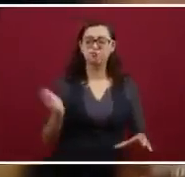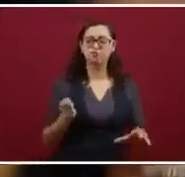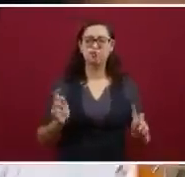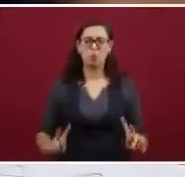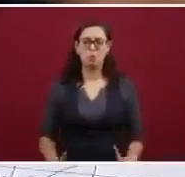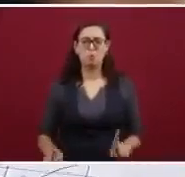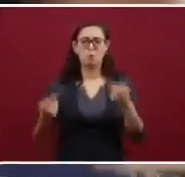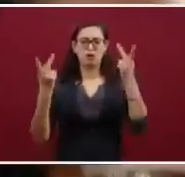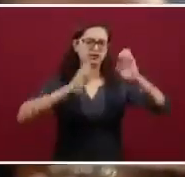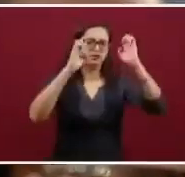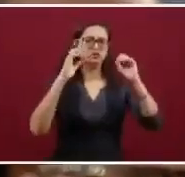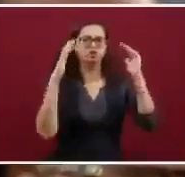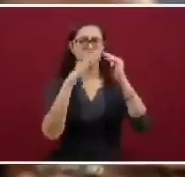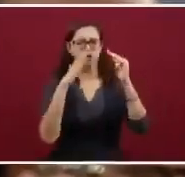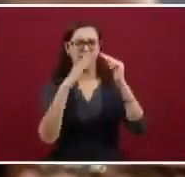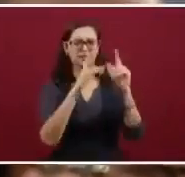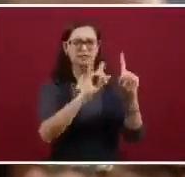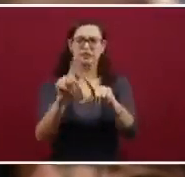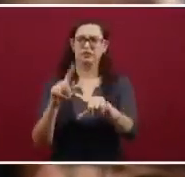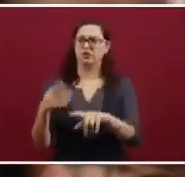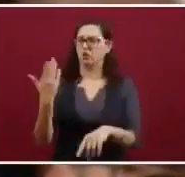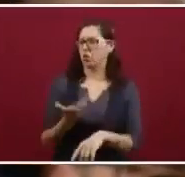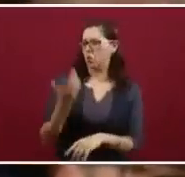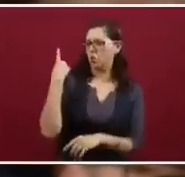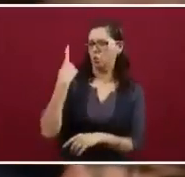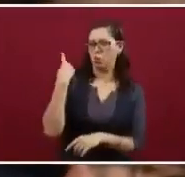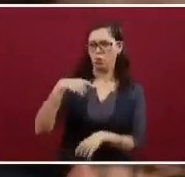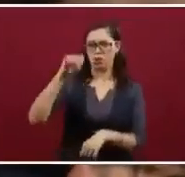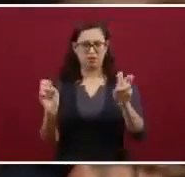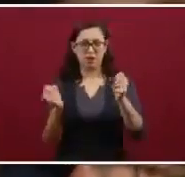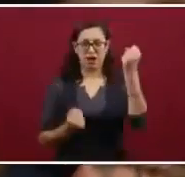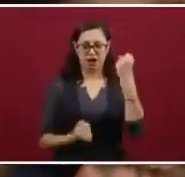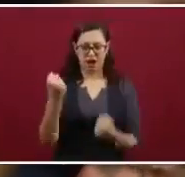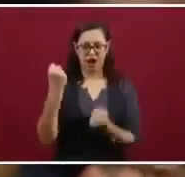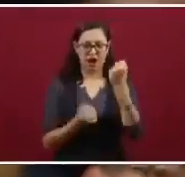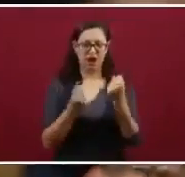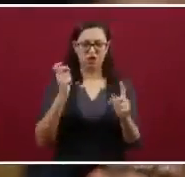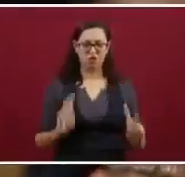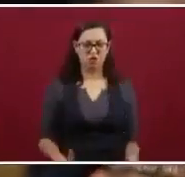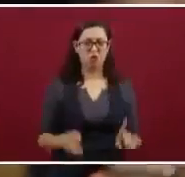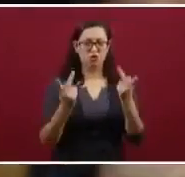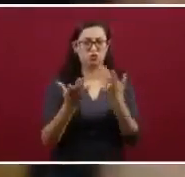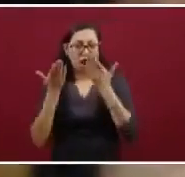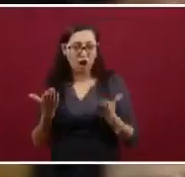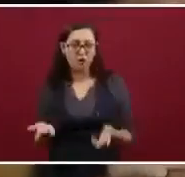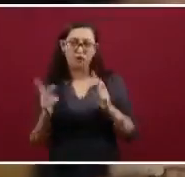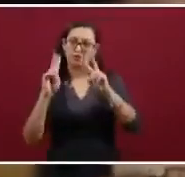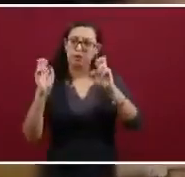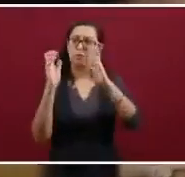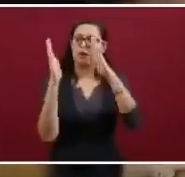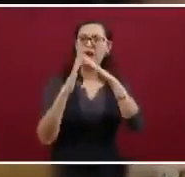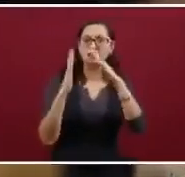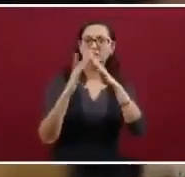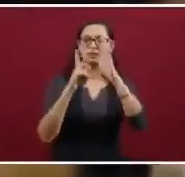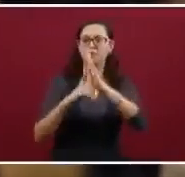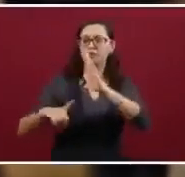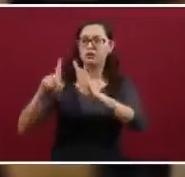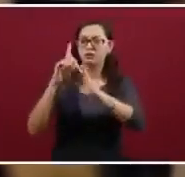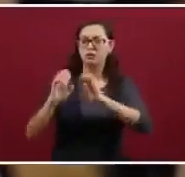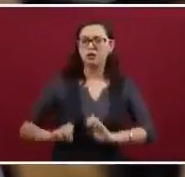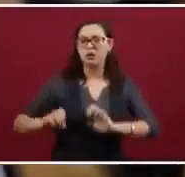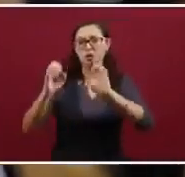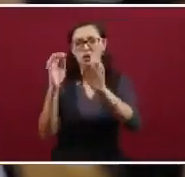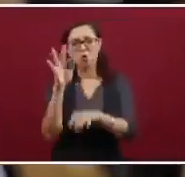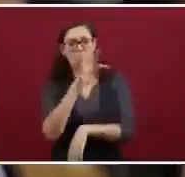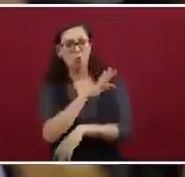inmuebles. Entiendo que, bueno, hace una semana fue la de vehículos, ahora viene la de inmuebles. Sí. Quisiera que nos